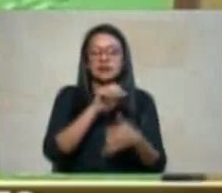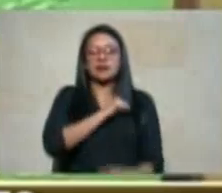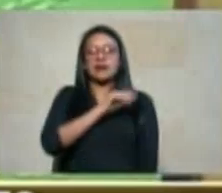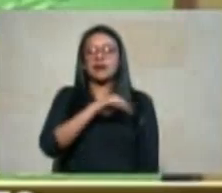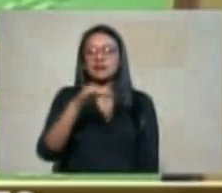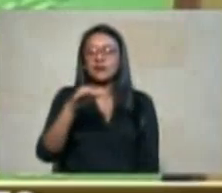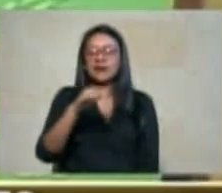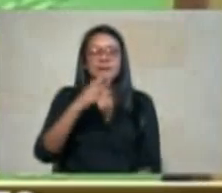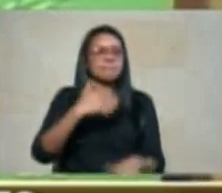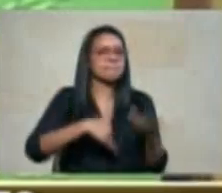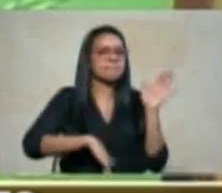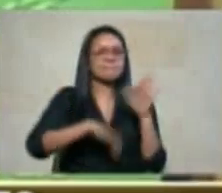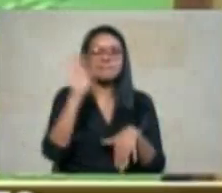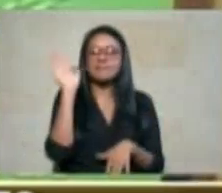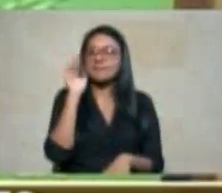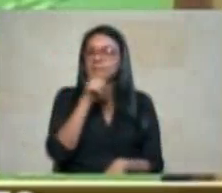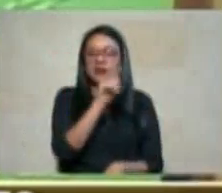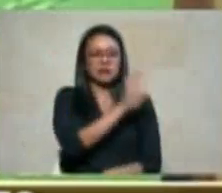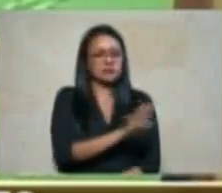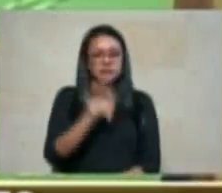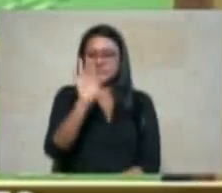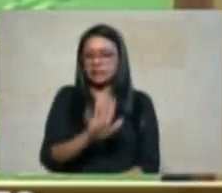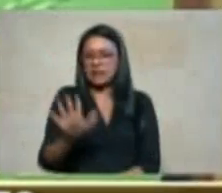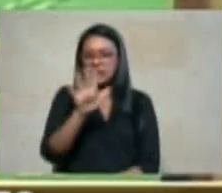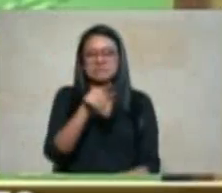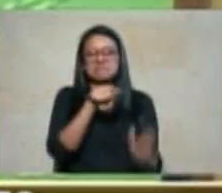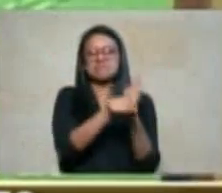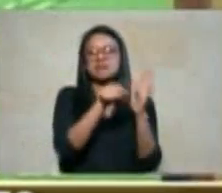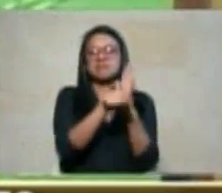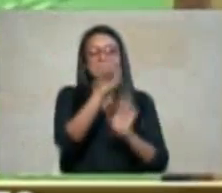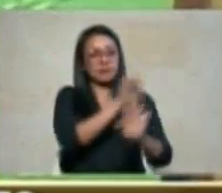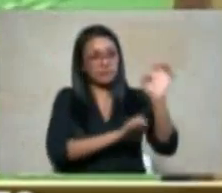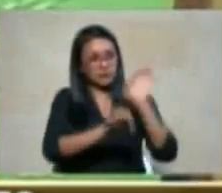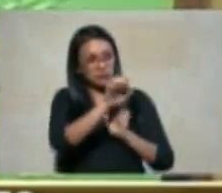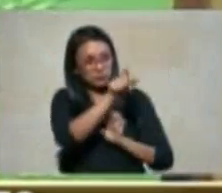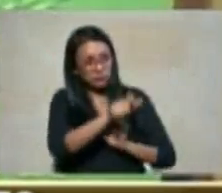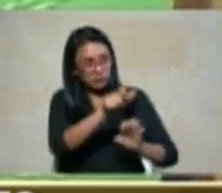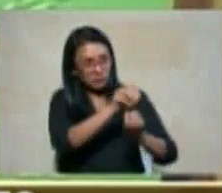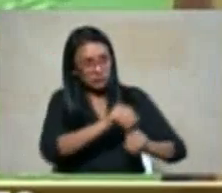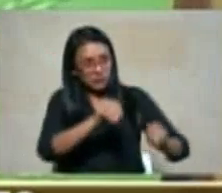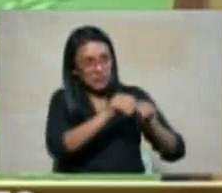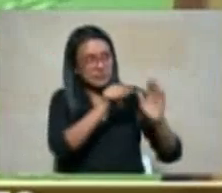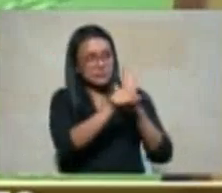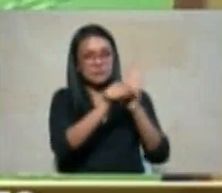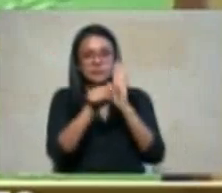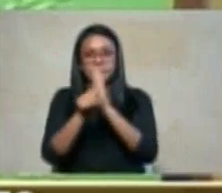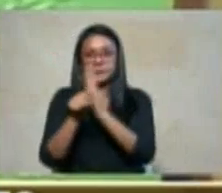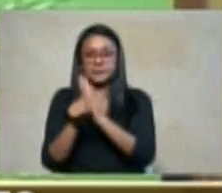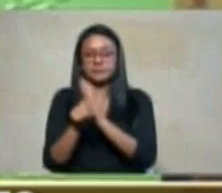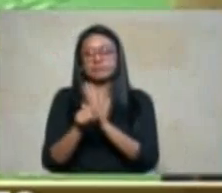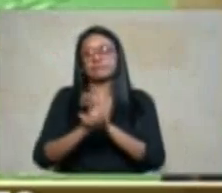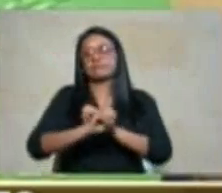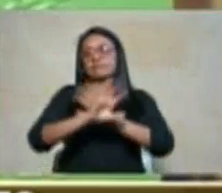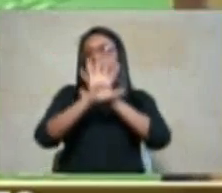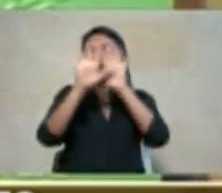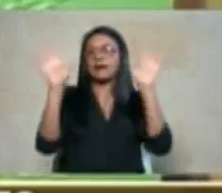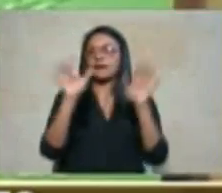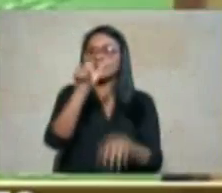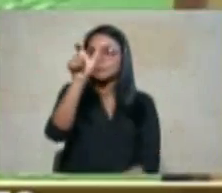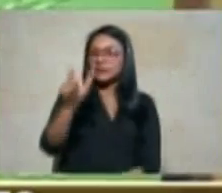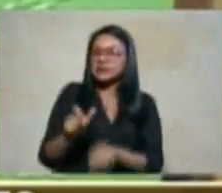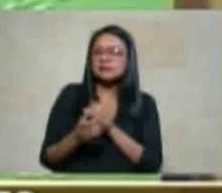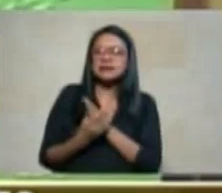Antioquia, es donde más están matando a los defensores de la restitución de tierras. Entonces, claro, si hay gente